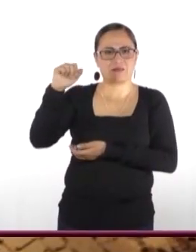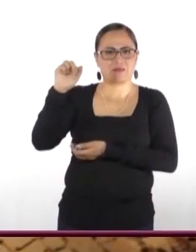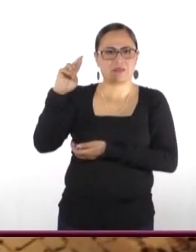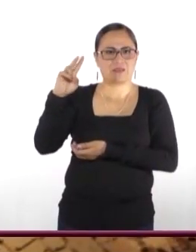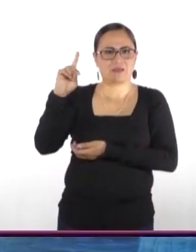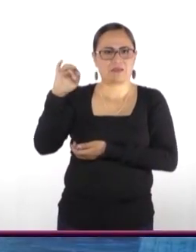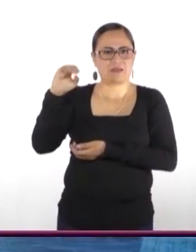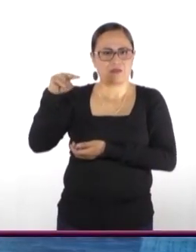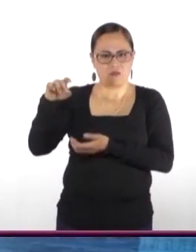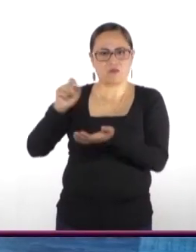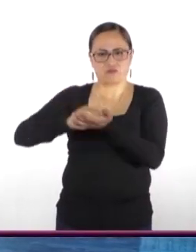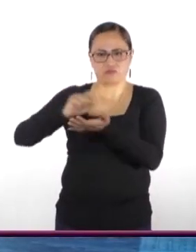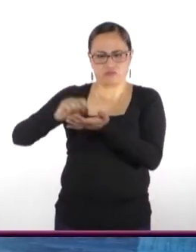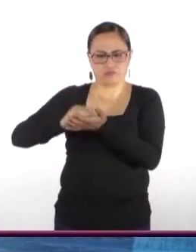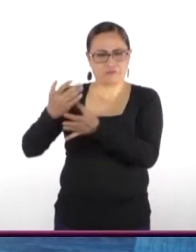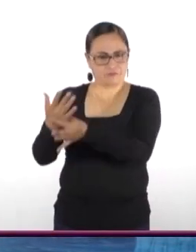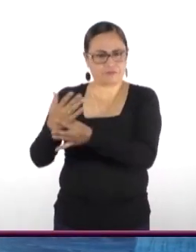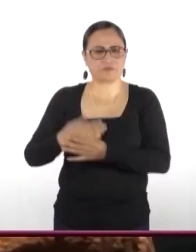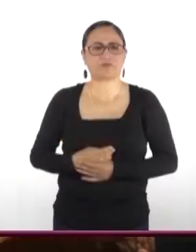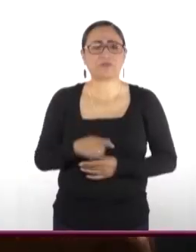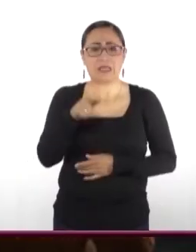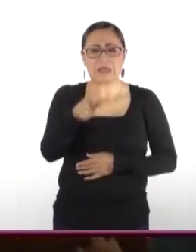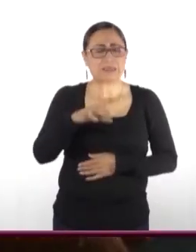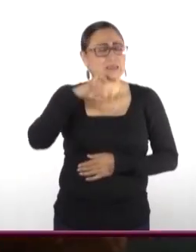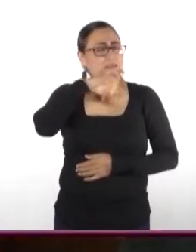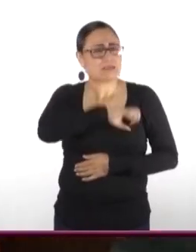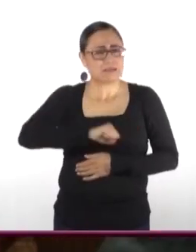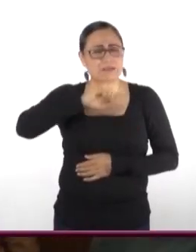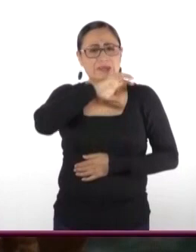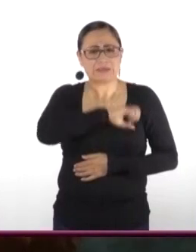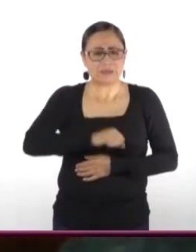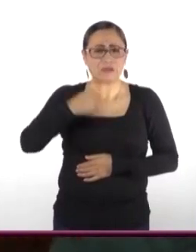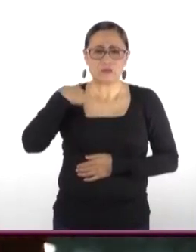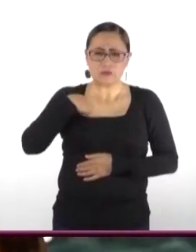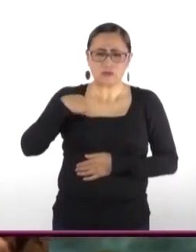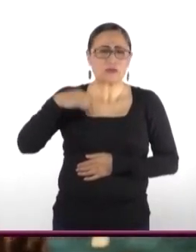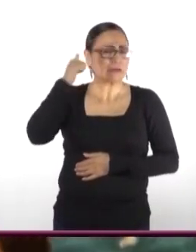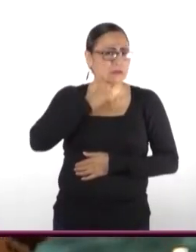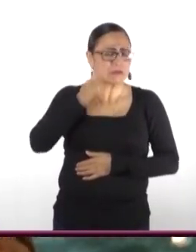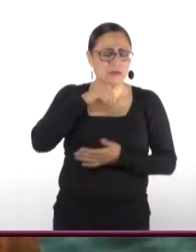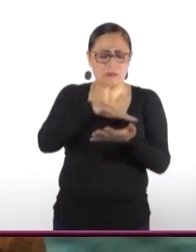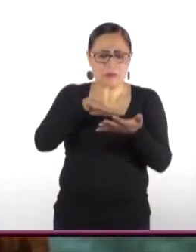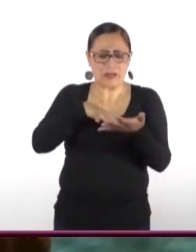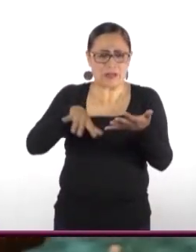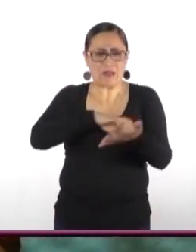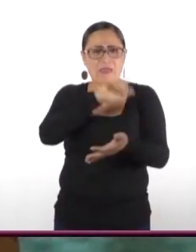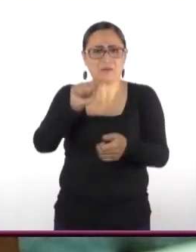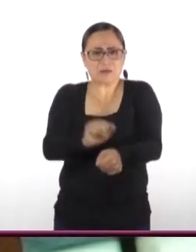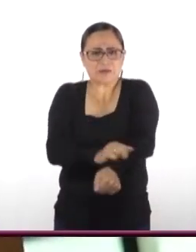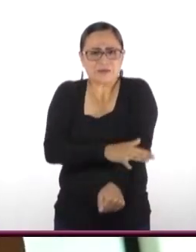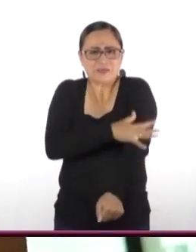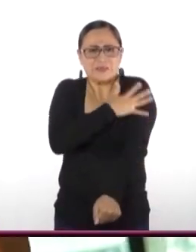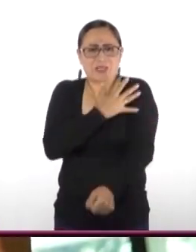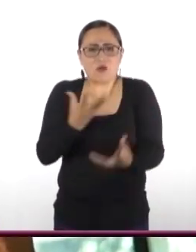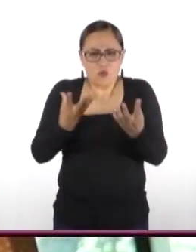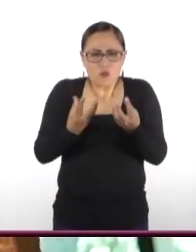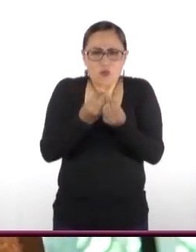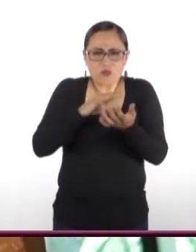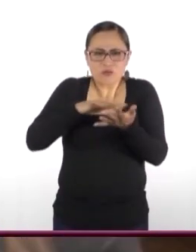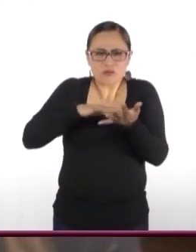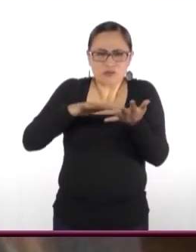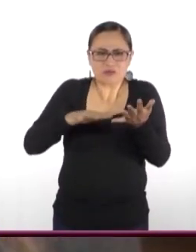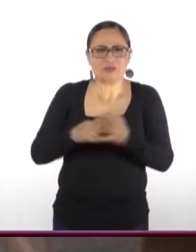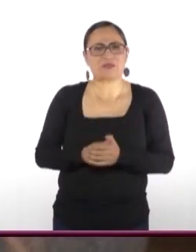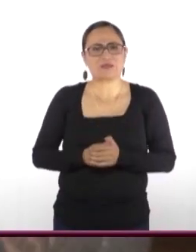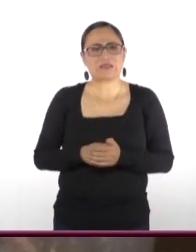Bernardino de Sahagún. Y este es mi favorito porque siempre que lo leo me deja con la piel chinita. Vamos a